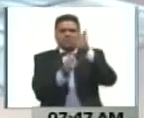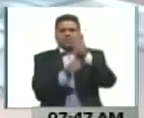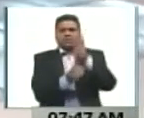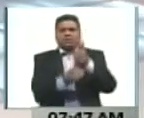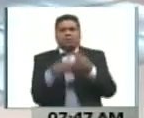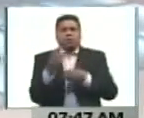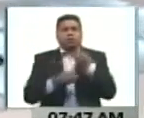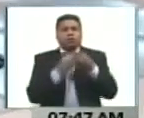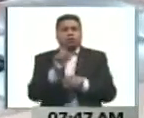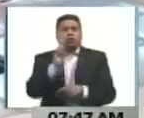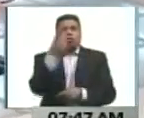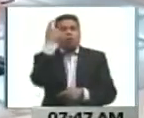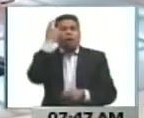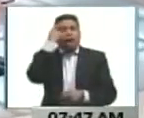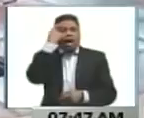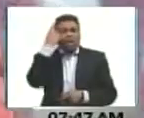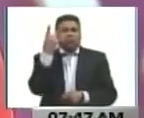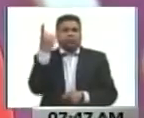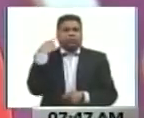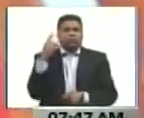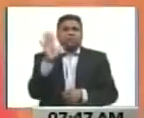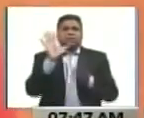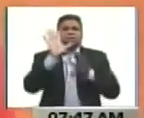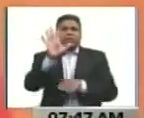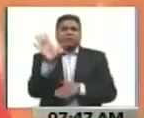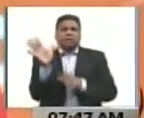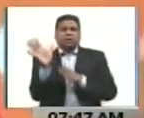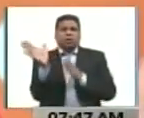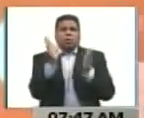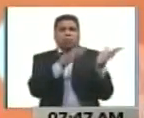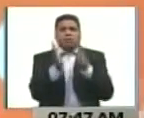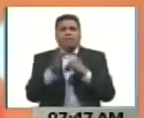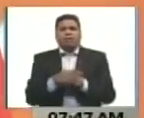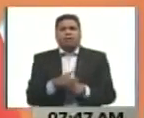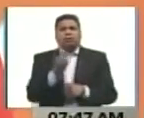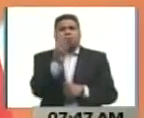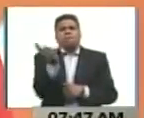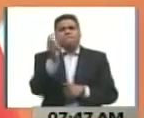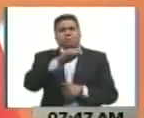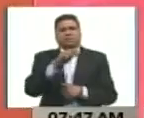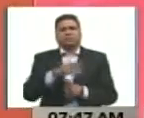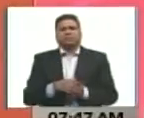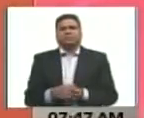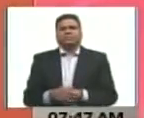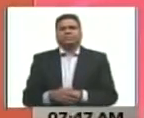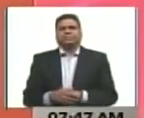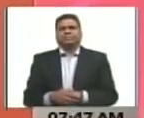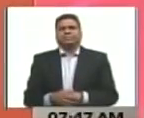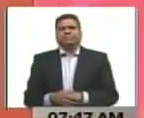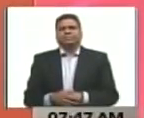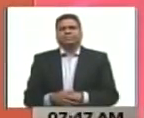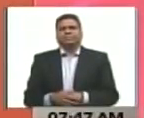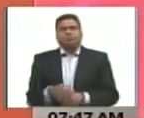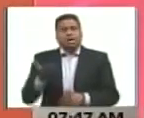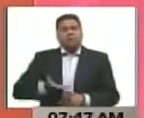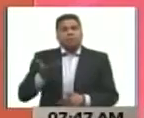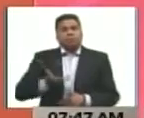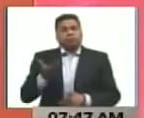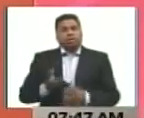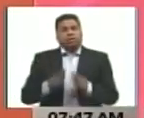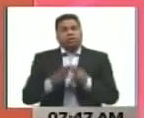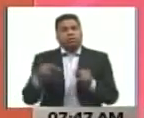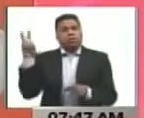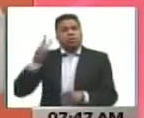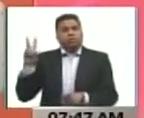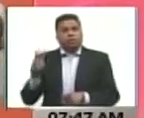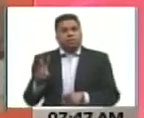año más de la siembra del comandante eterno, el 5 de marzo, Hugo Chávez, hace ya un mes casi. Y aparte la importancia que tiene Venezuela, mientras hay un chavista